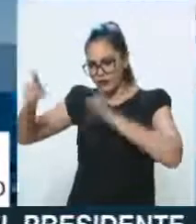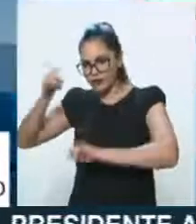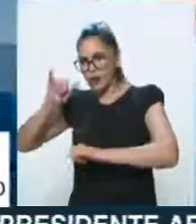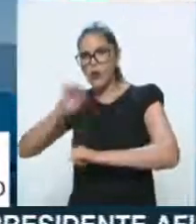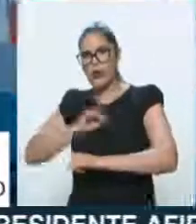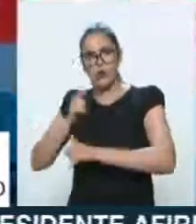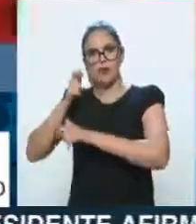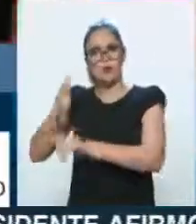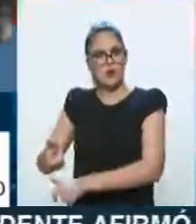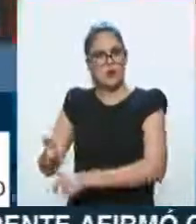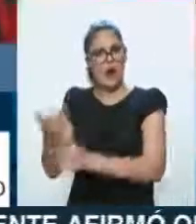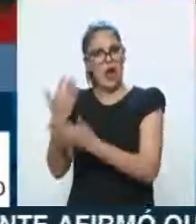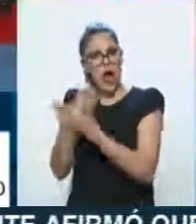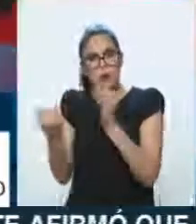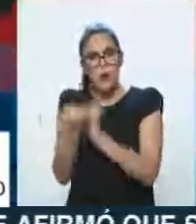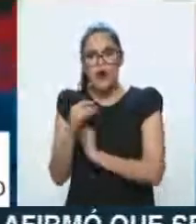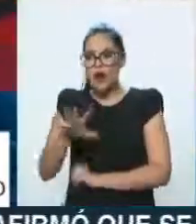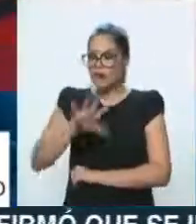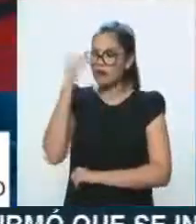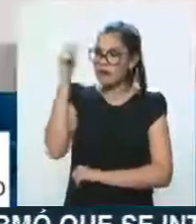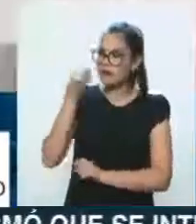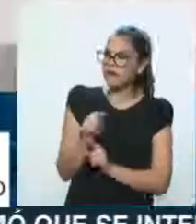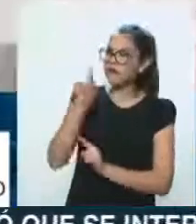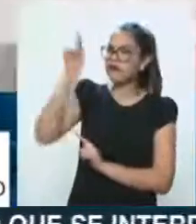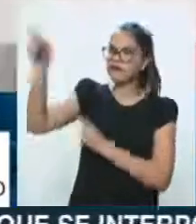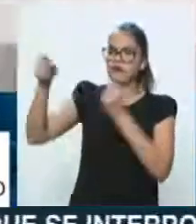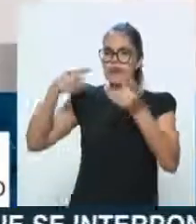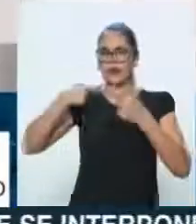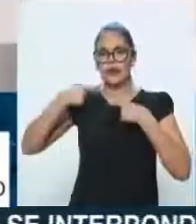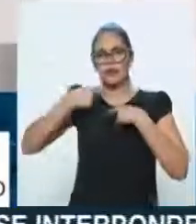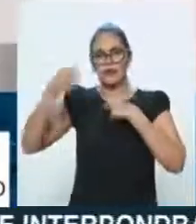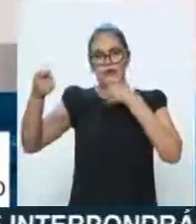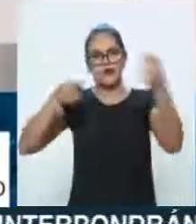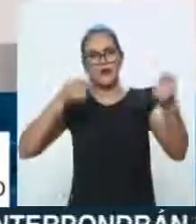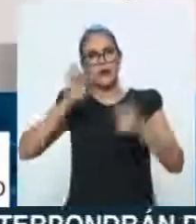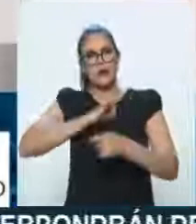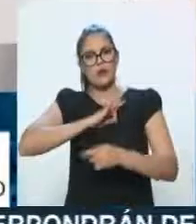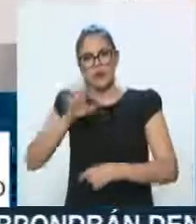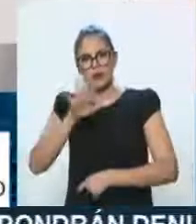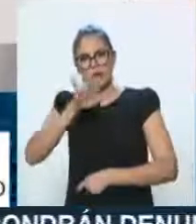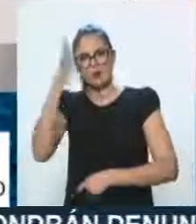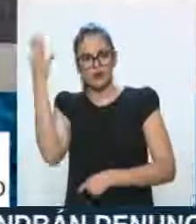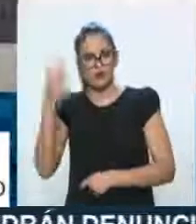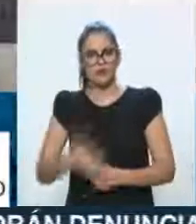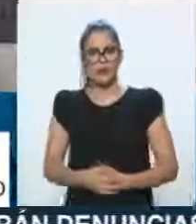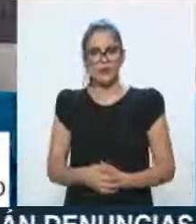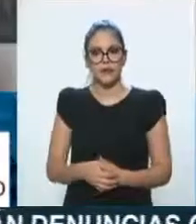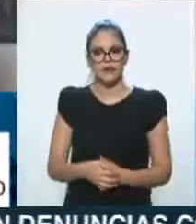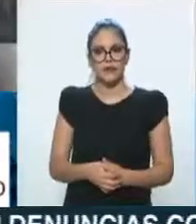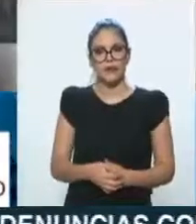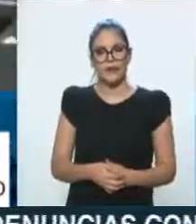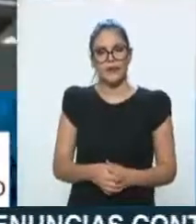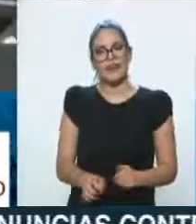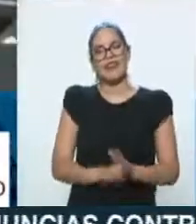el balance es que puedan llegar rápidamente a la población a través de genéricos o biosimilares.